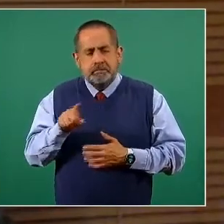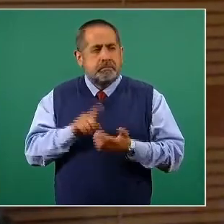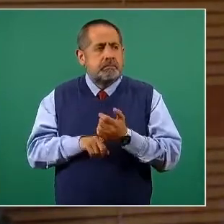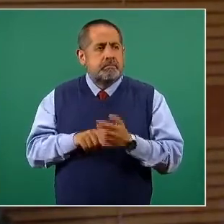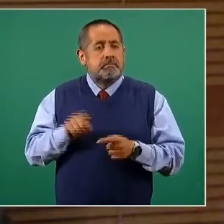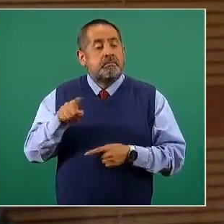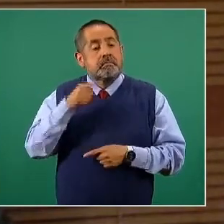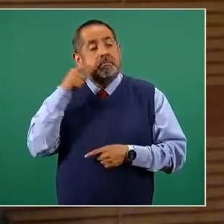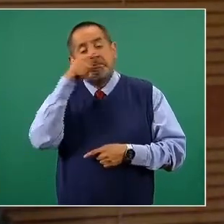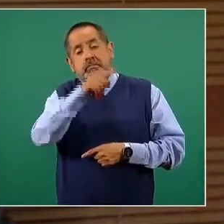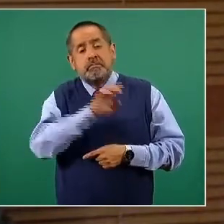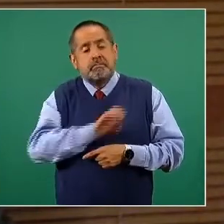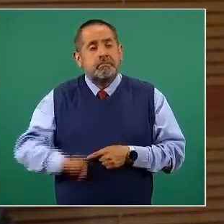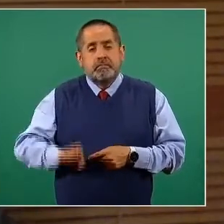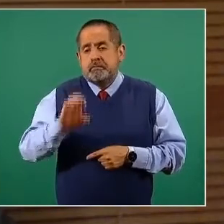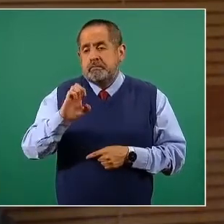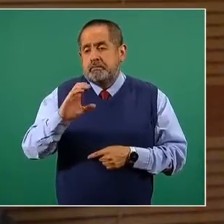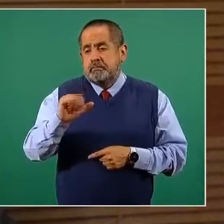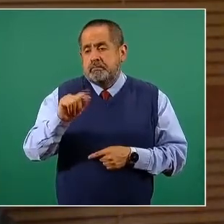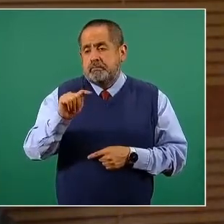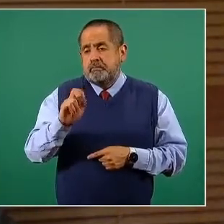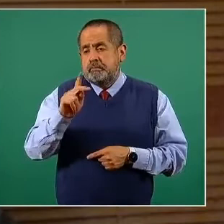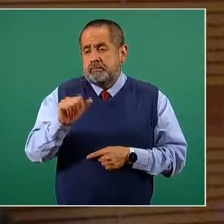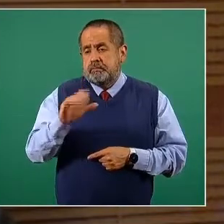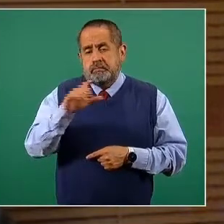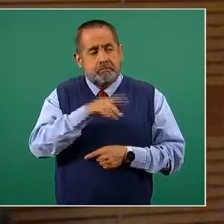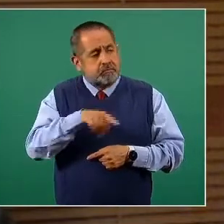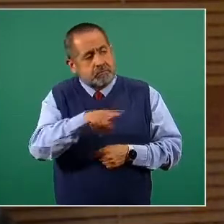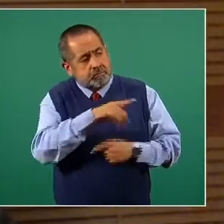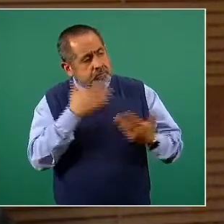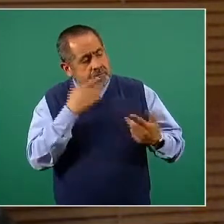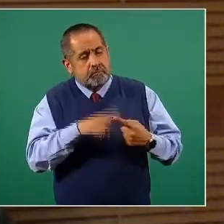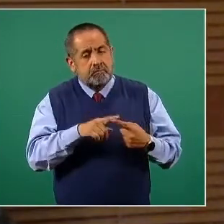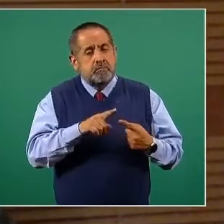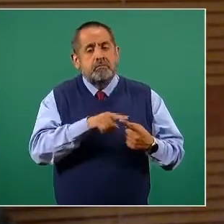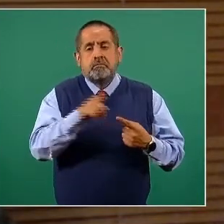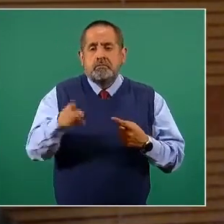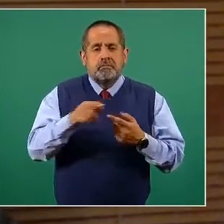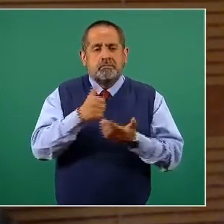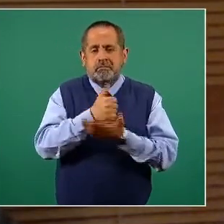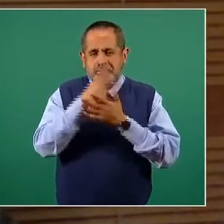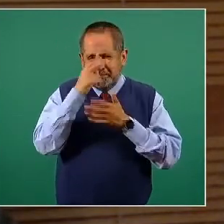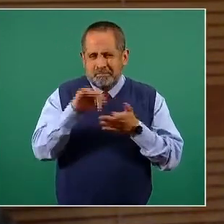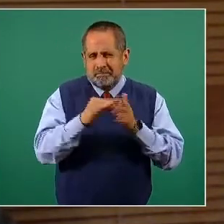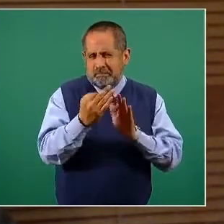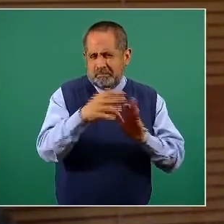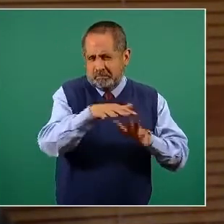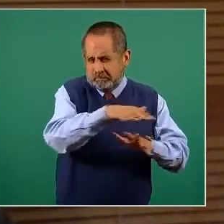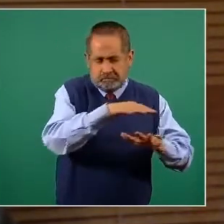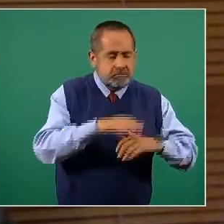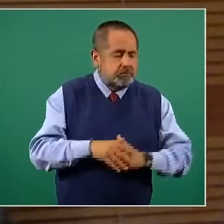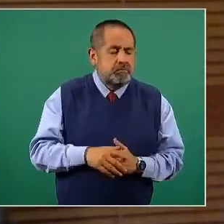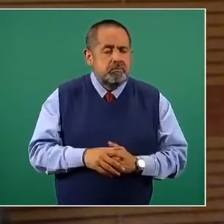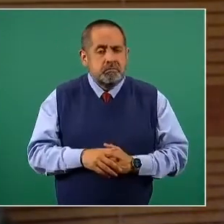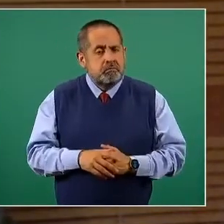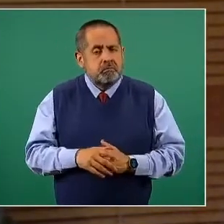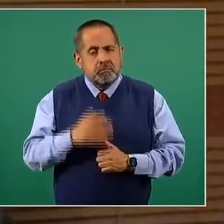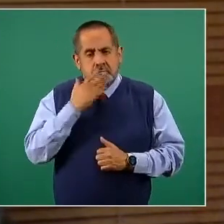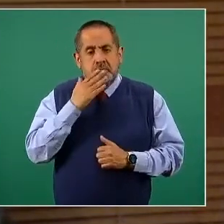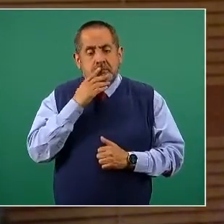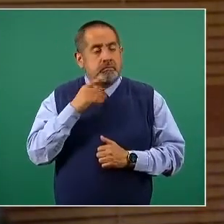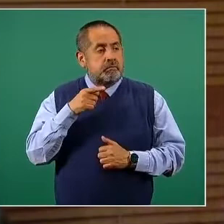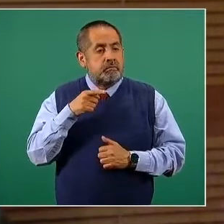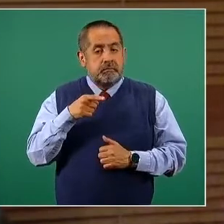Ecatepec, ya un municipio rural, en Ciudad de México, urbano, también en Ciudad